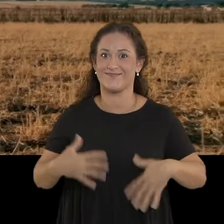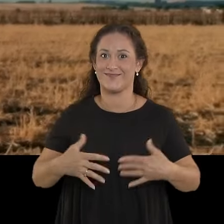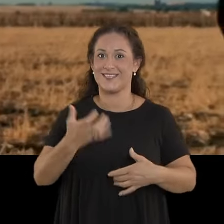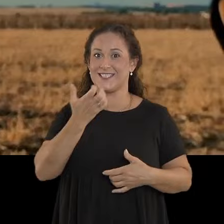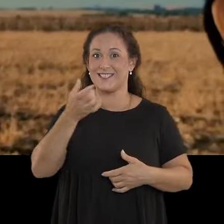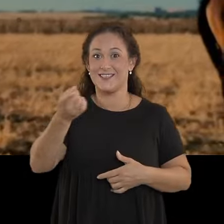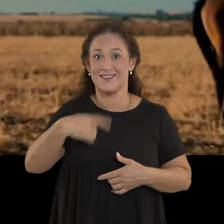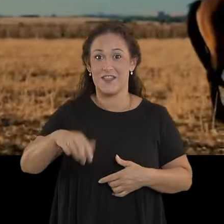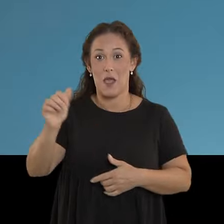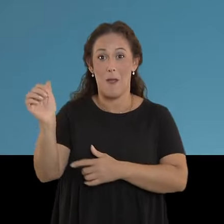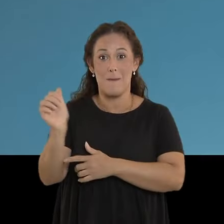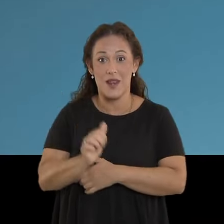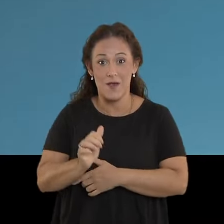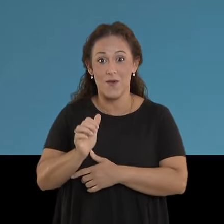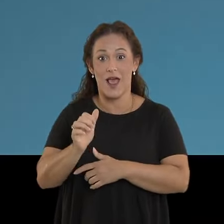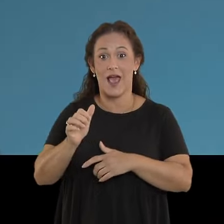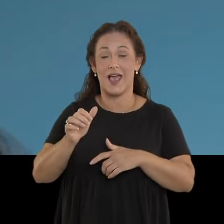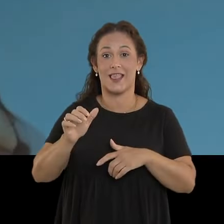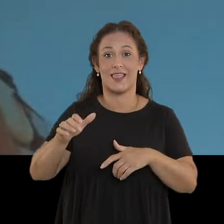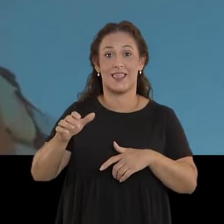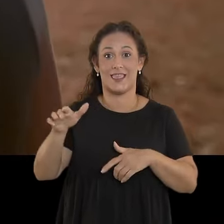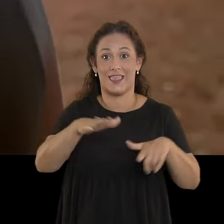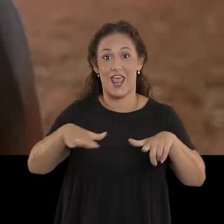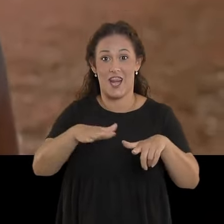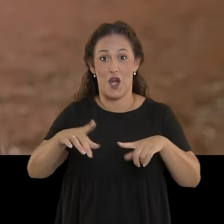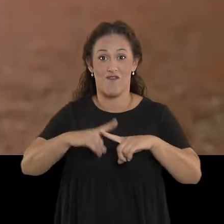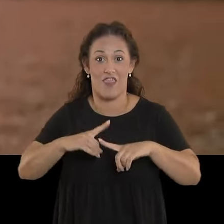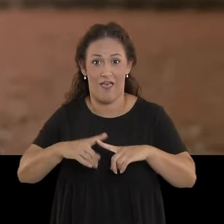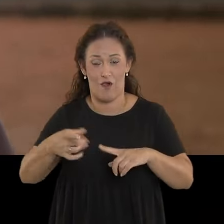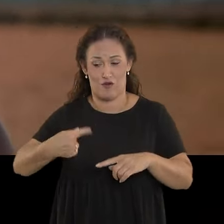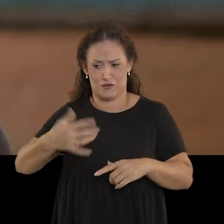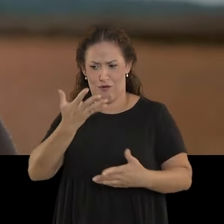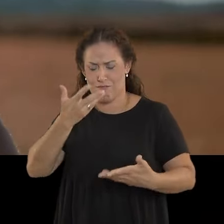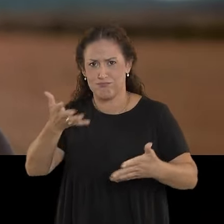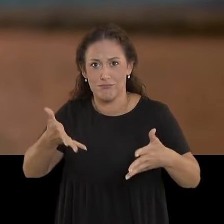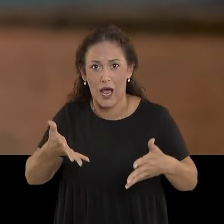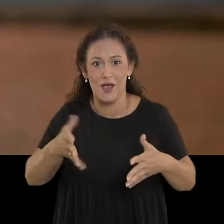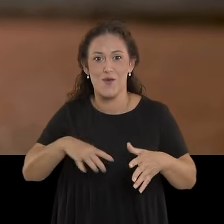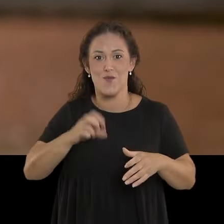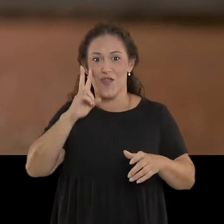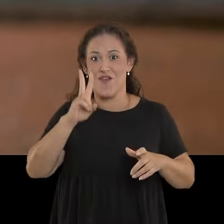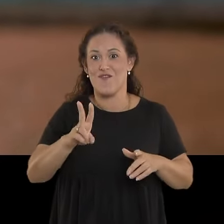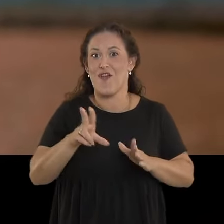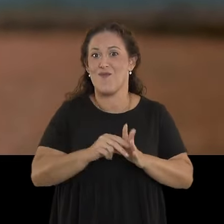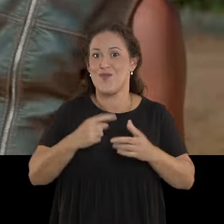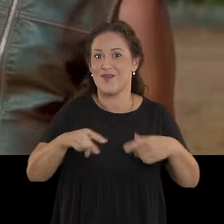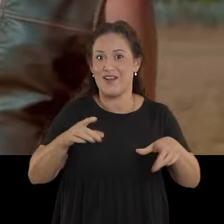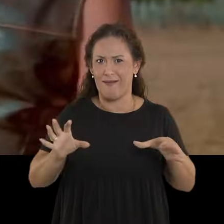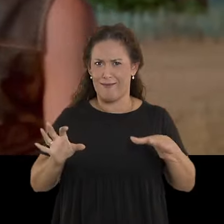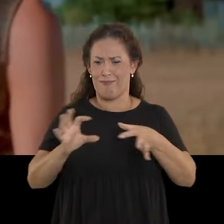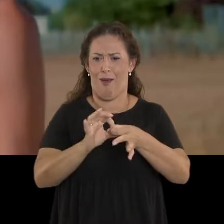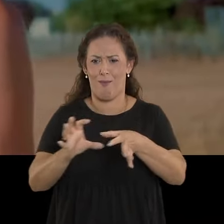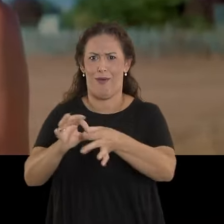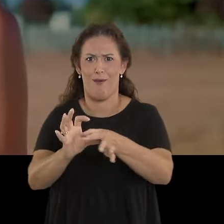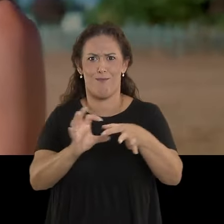lejos. Si son tan fans de la peli En terreno vedado como nosotros, no se les habrá escapado ni una referencia a este clásico.